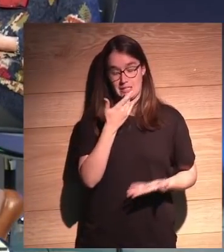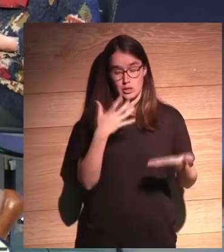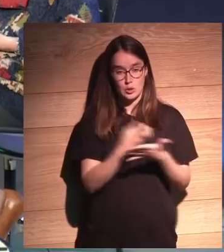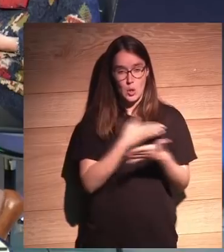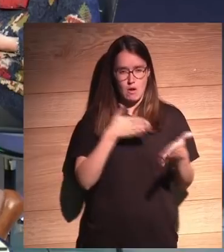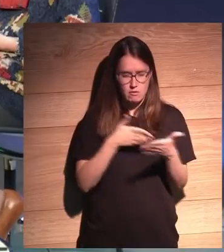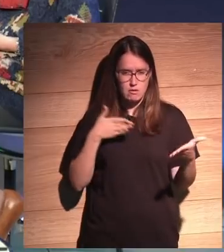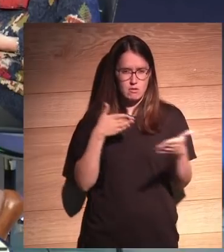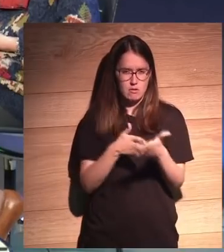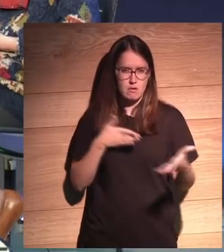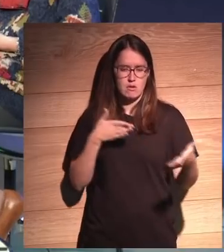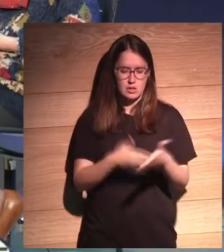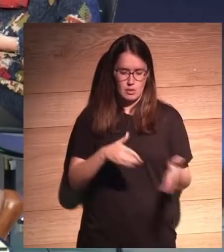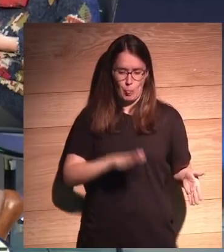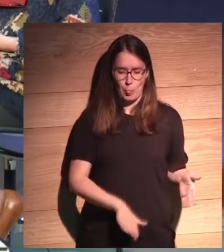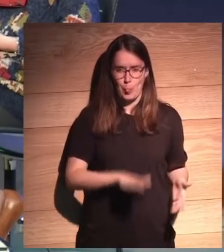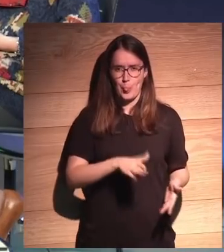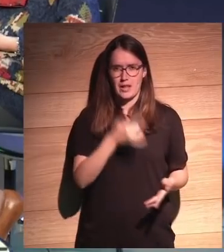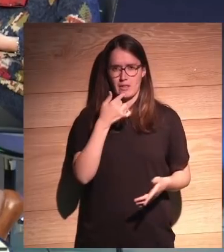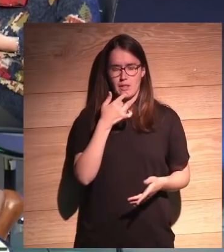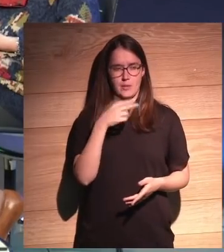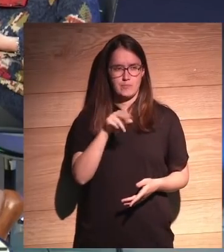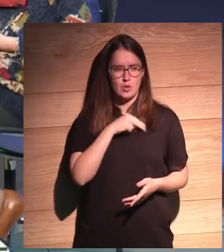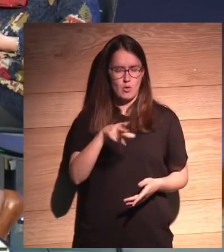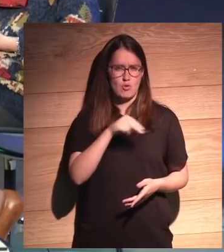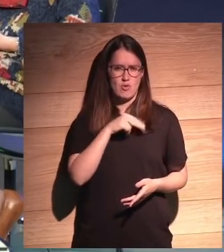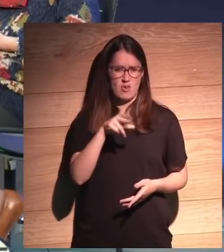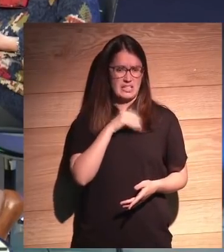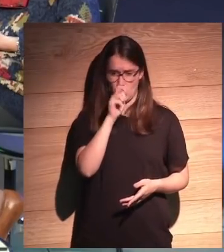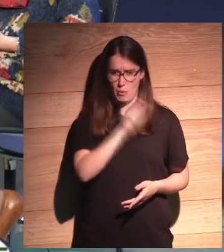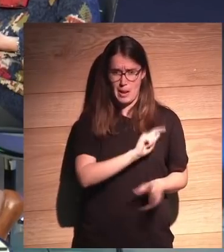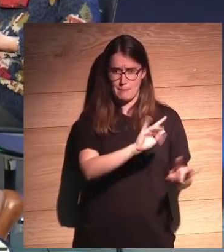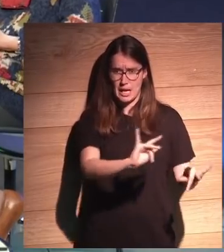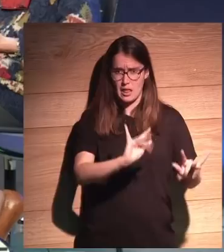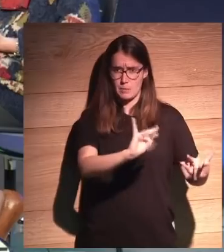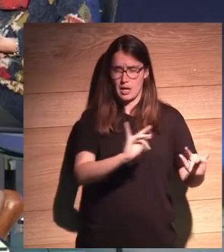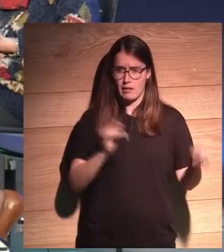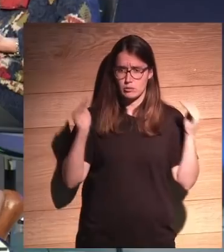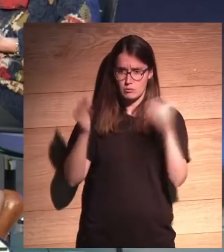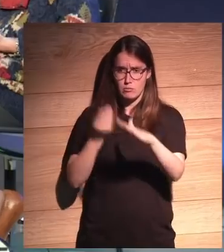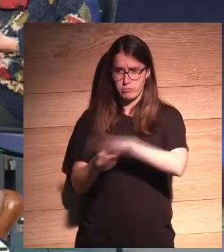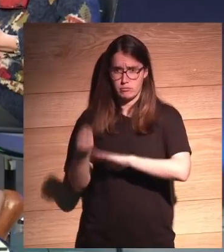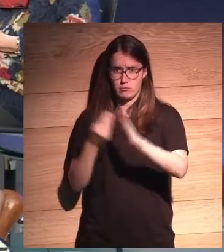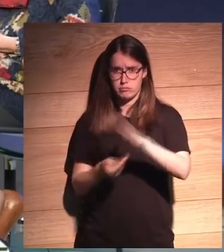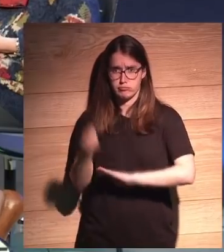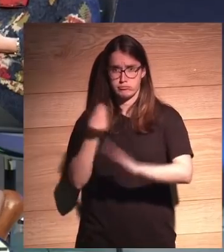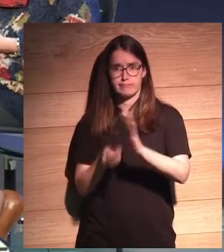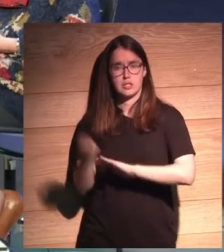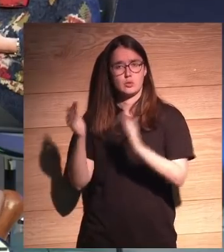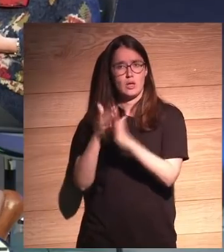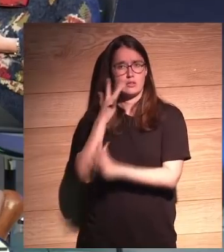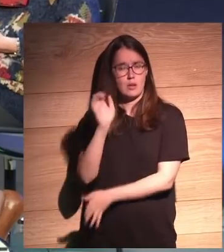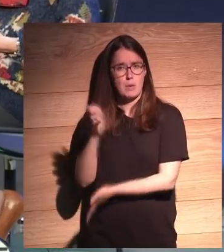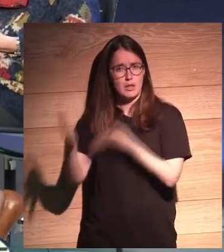en tu contra, si desde pequeña te dicen lo que tú haces no vale nada, tú dedícate a parir hijos, tú no